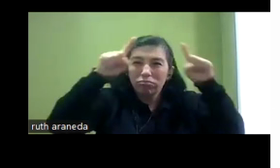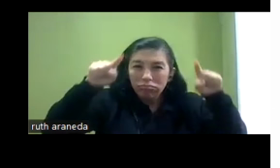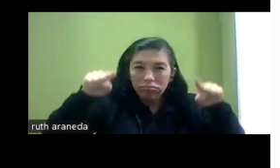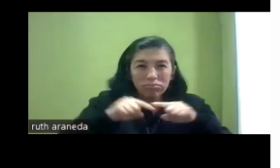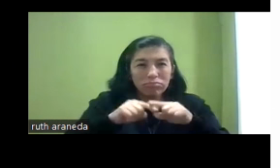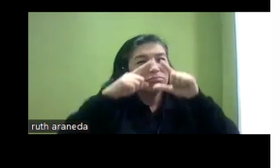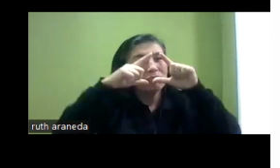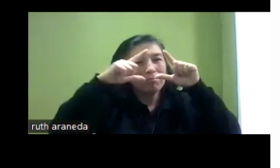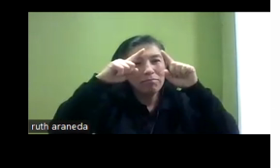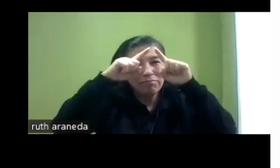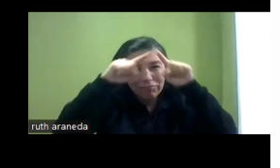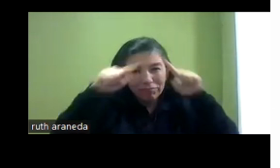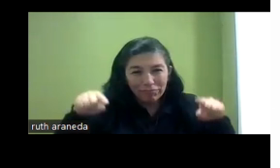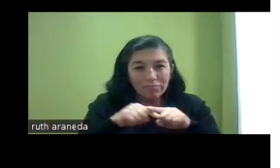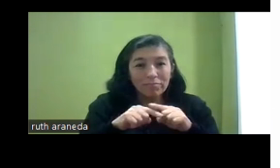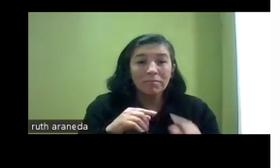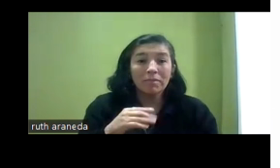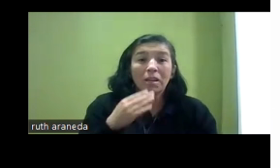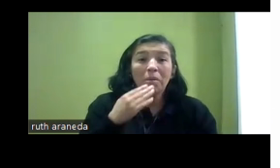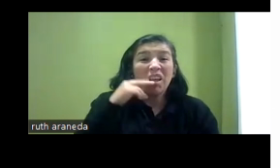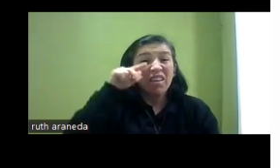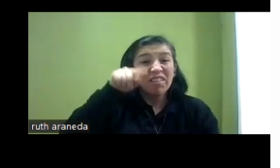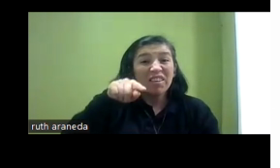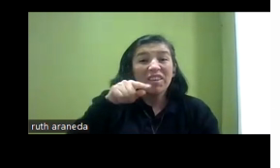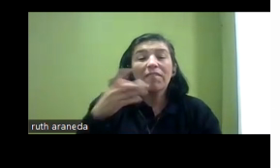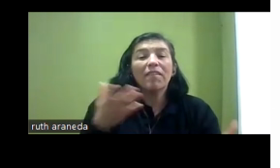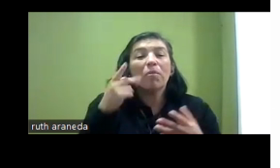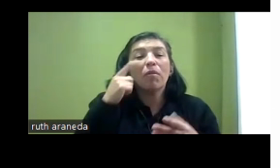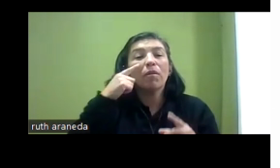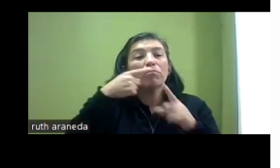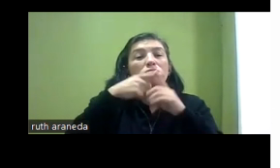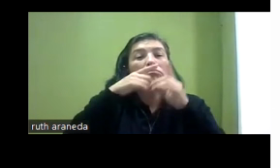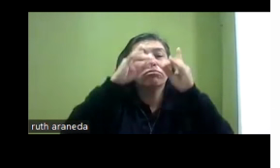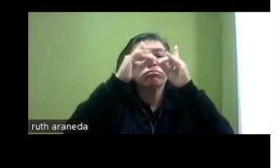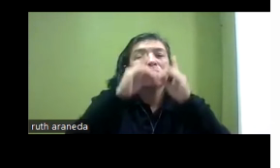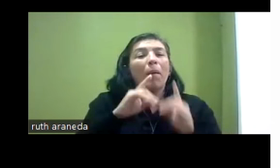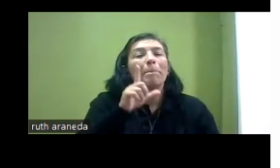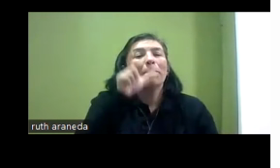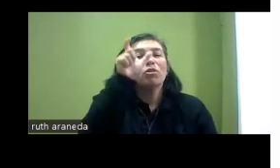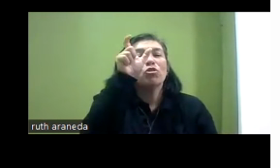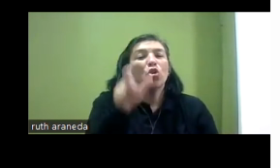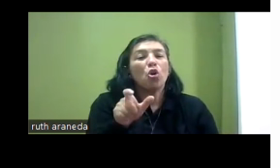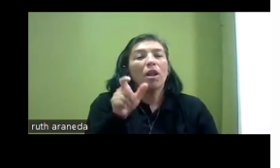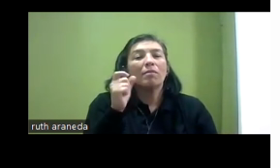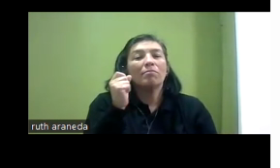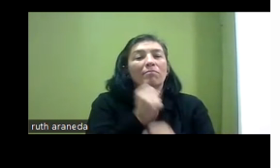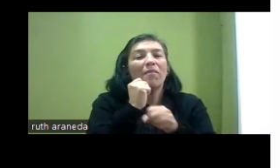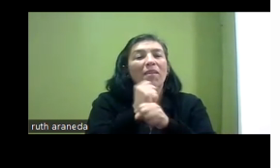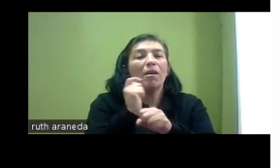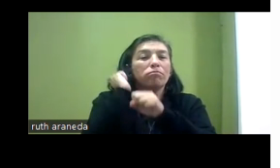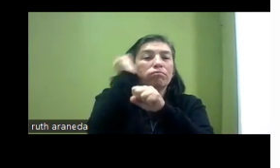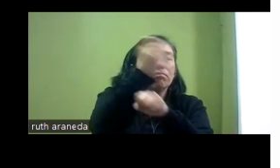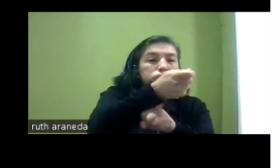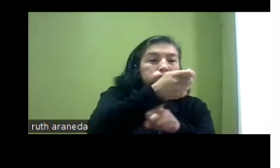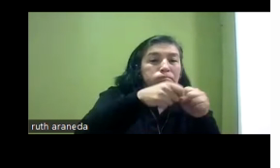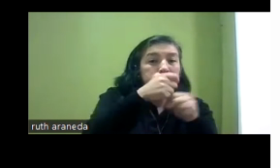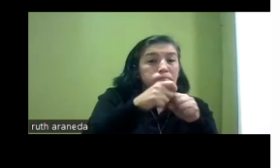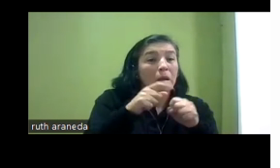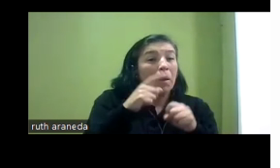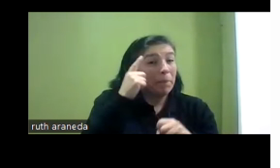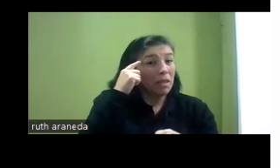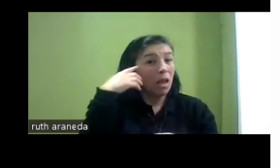Em, lo que vemos aquí es una tumba de un pescador probablemente importante, de